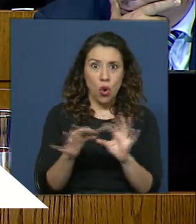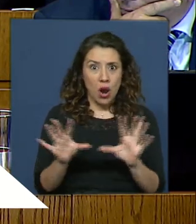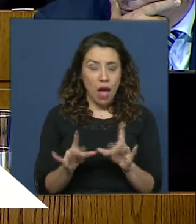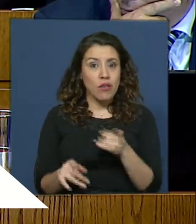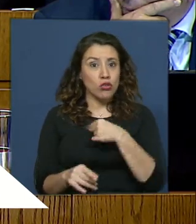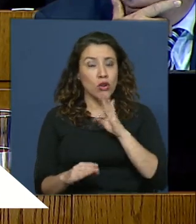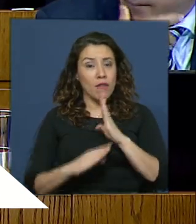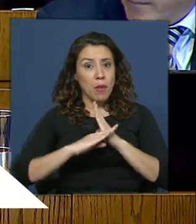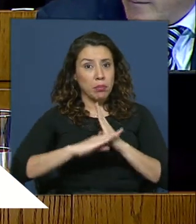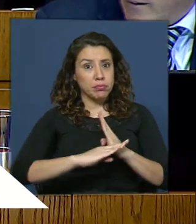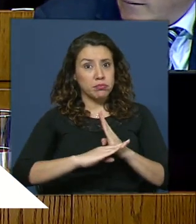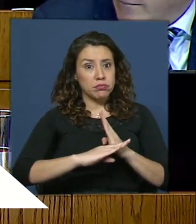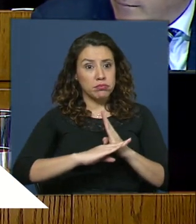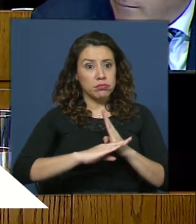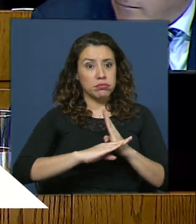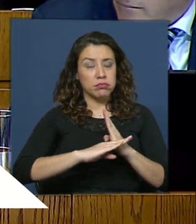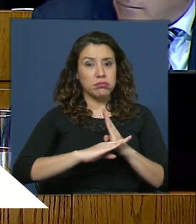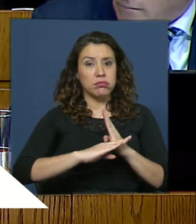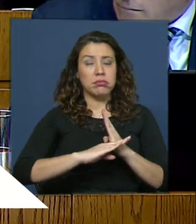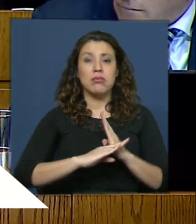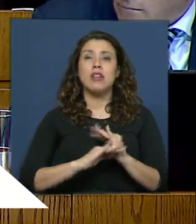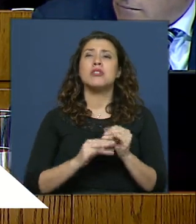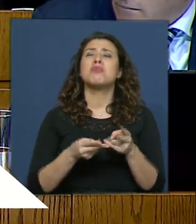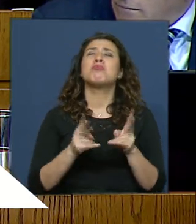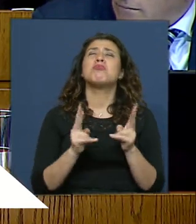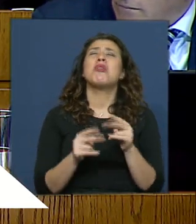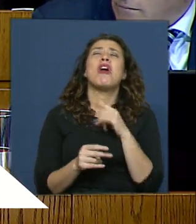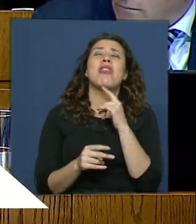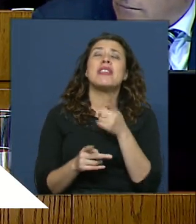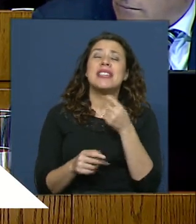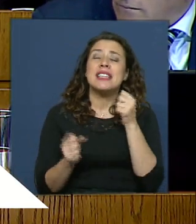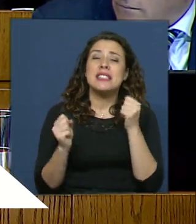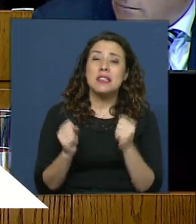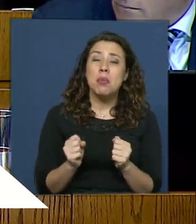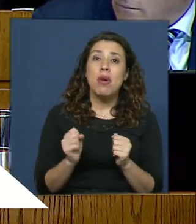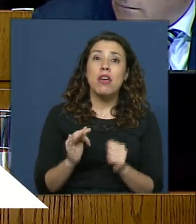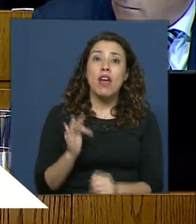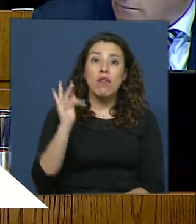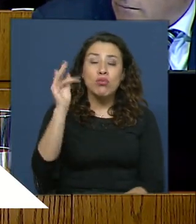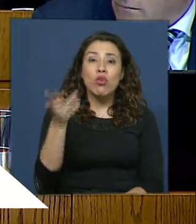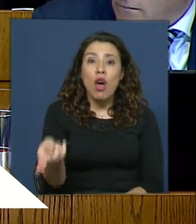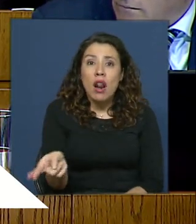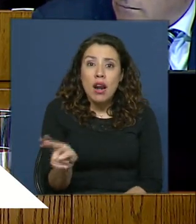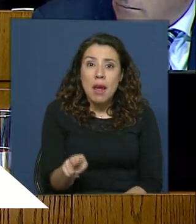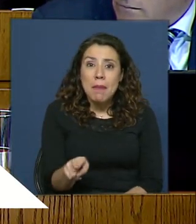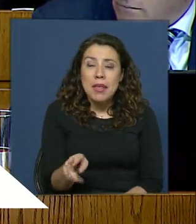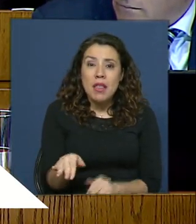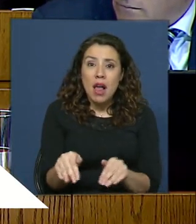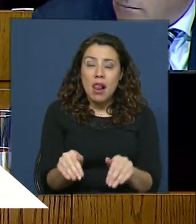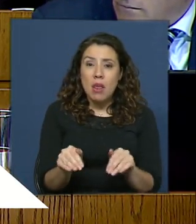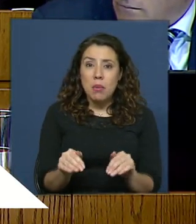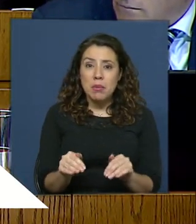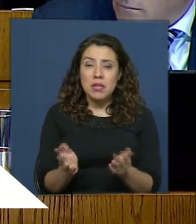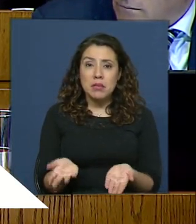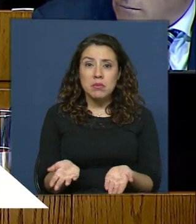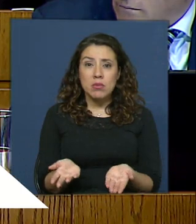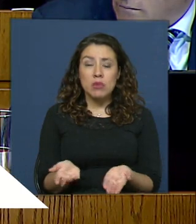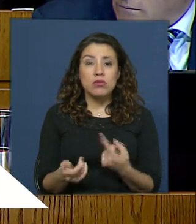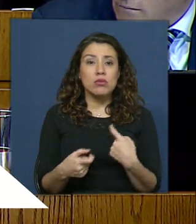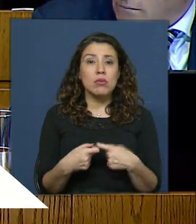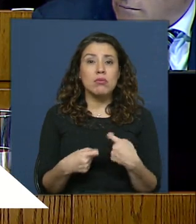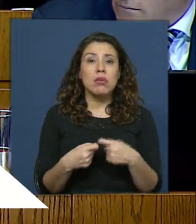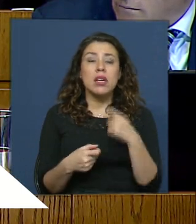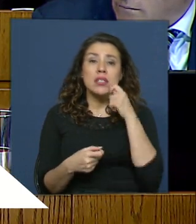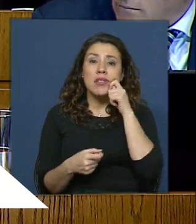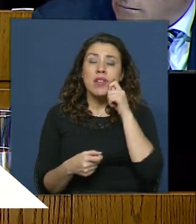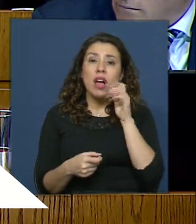impedirlo. El hecho de que se justifique admite la posibilidad de que se repitan estos hechos. El hecho de que se nieguen da lugar a